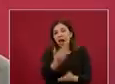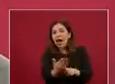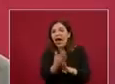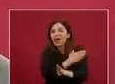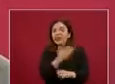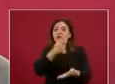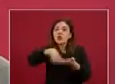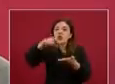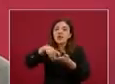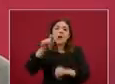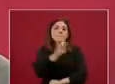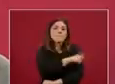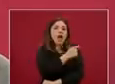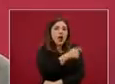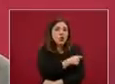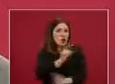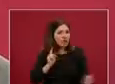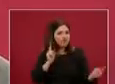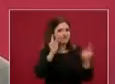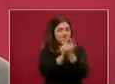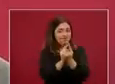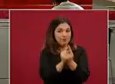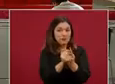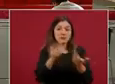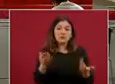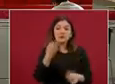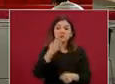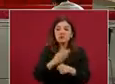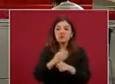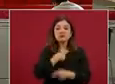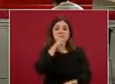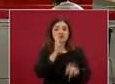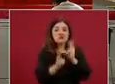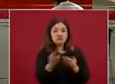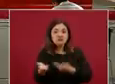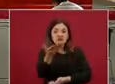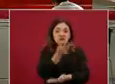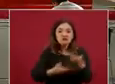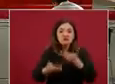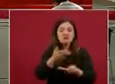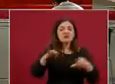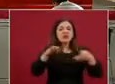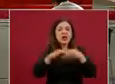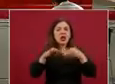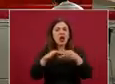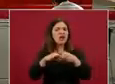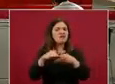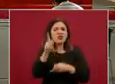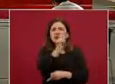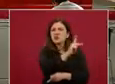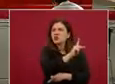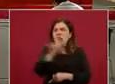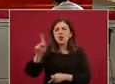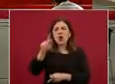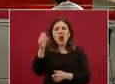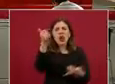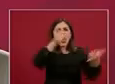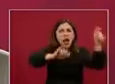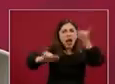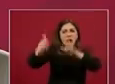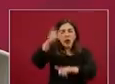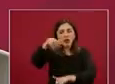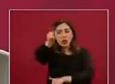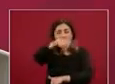vacunas de manera directa. Estamos teniendo conversaciones prácticamente con todos los laboratorios